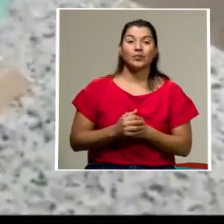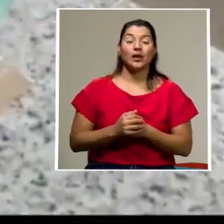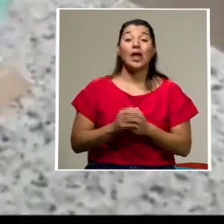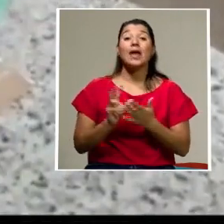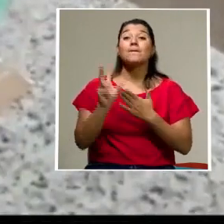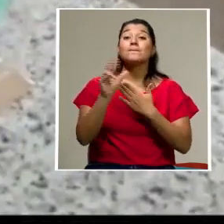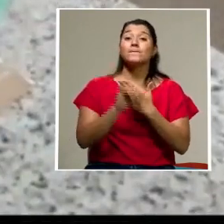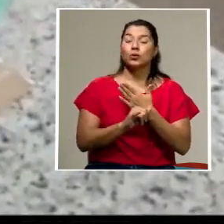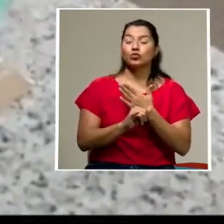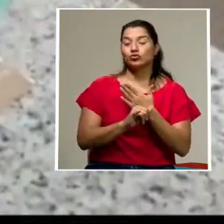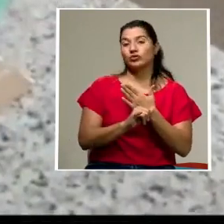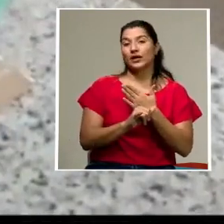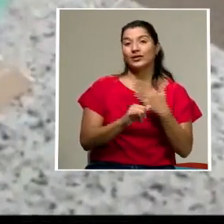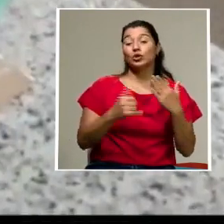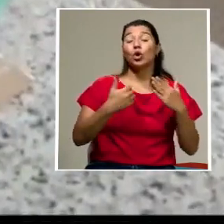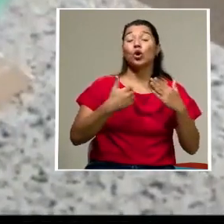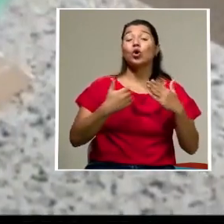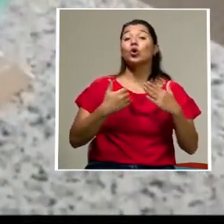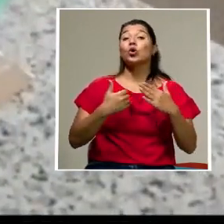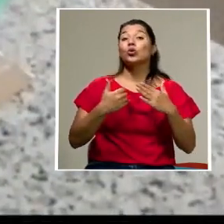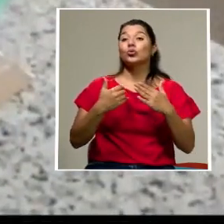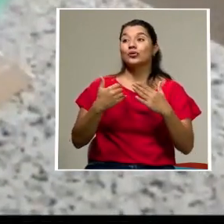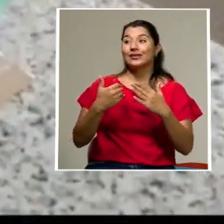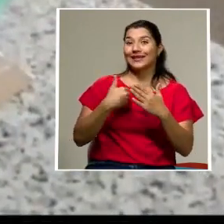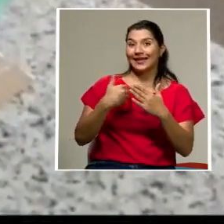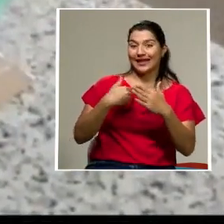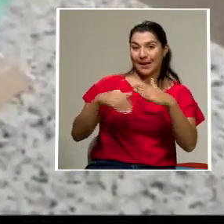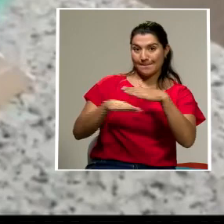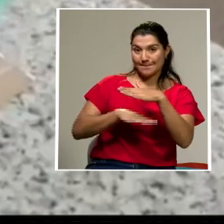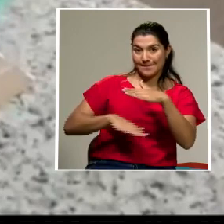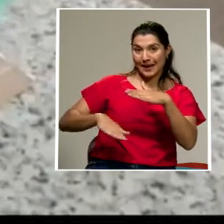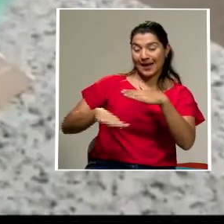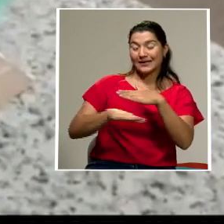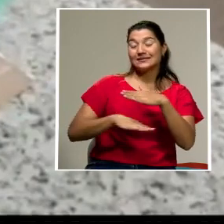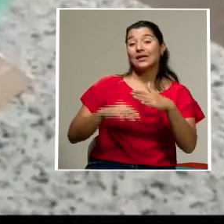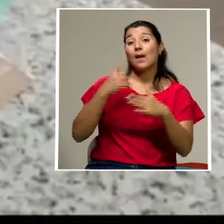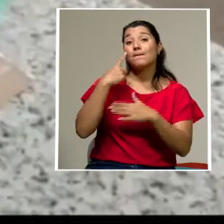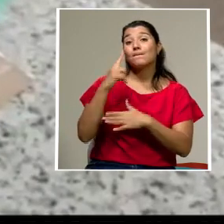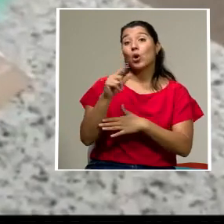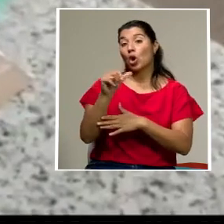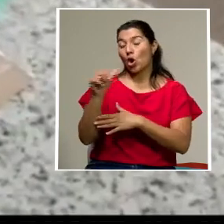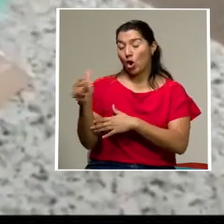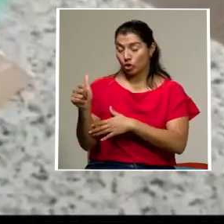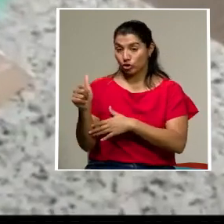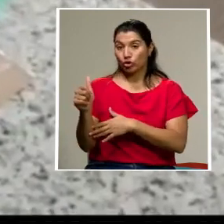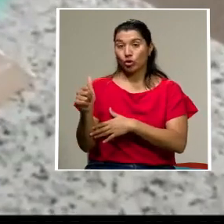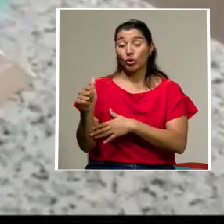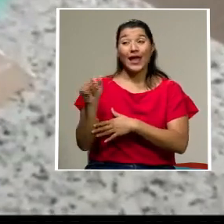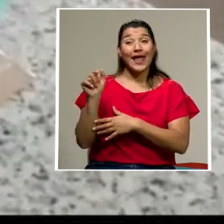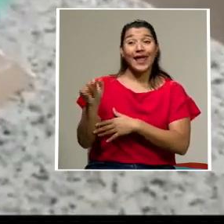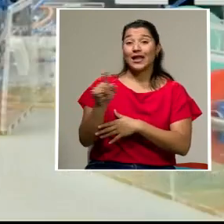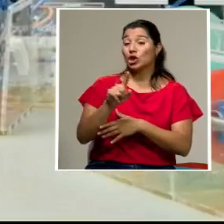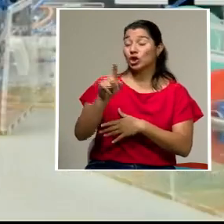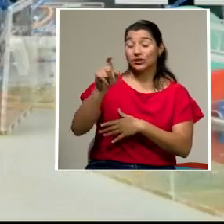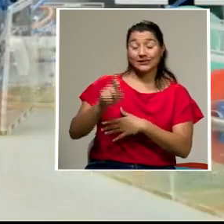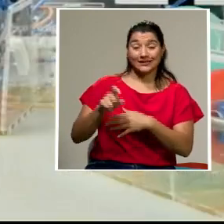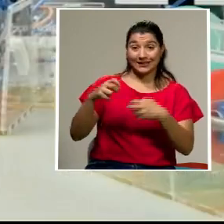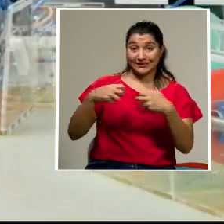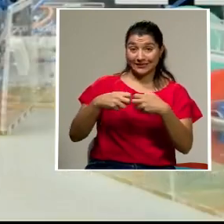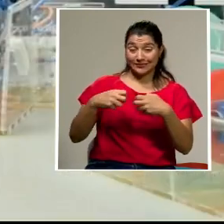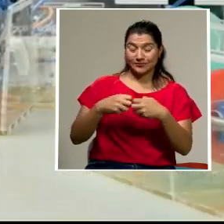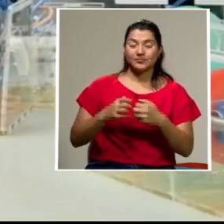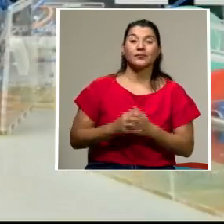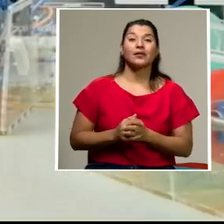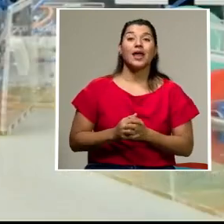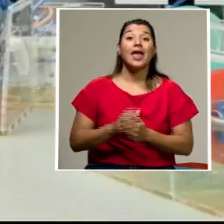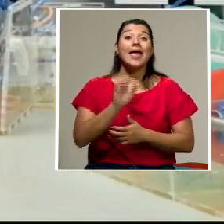un prototipo de origen inglés cuyo principio de funcionamiento es neumático, es decir, que no requiere de electricidad. Es que estos ventiladores